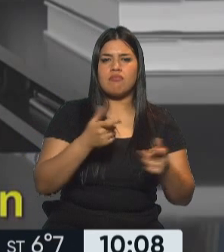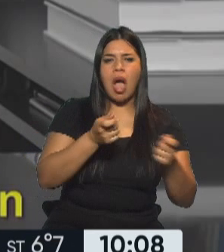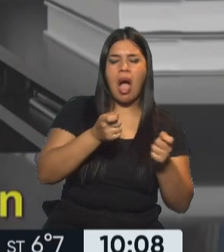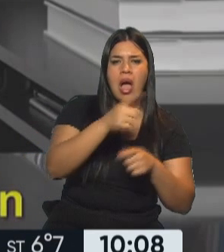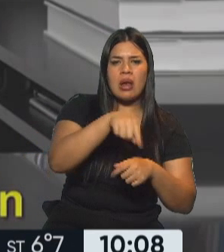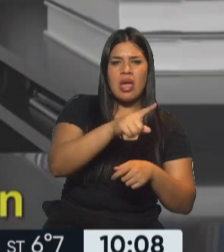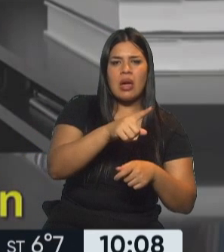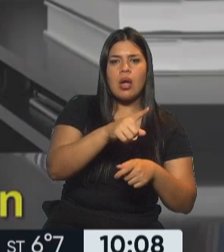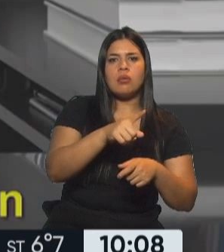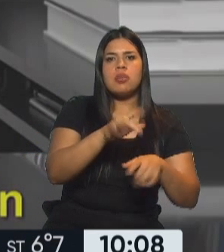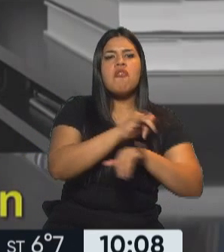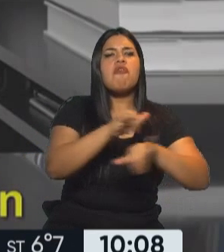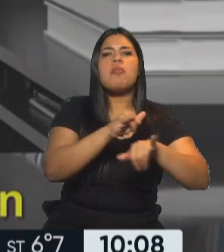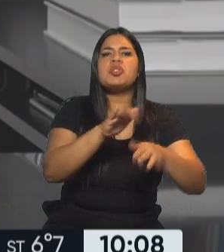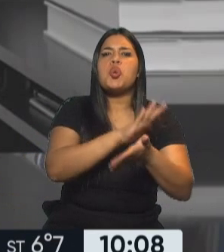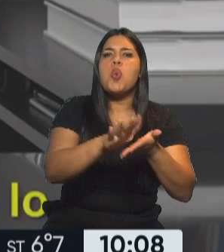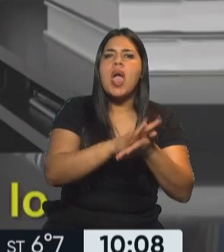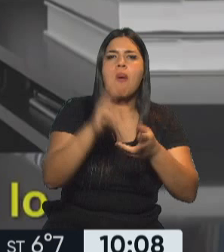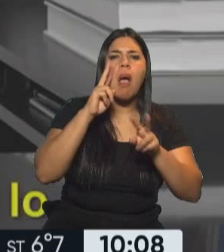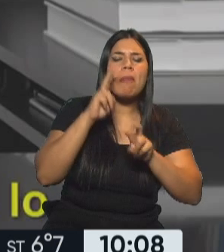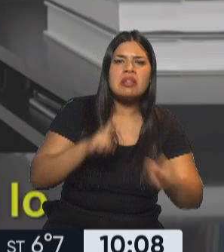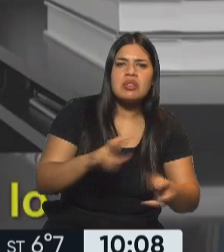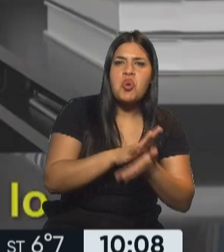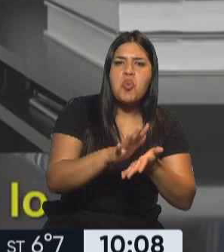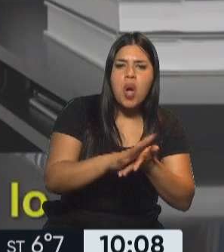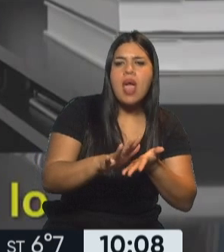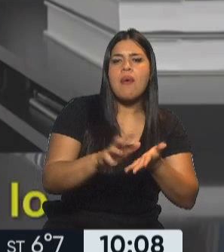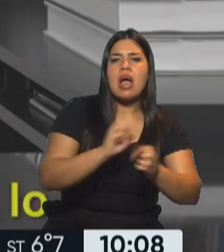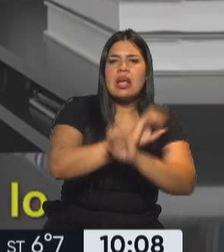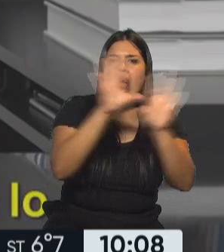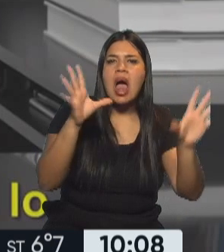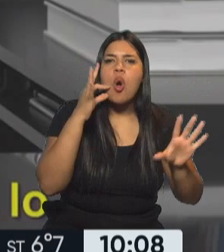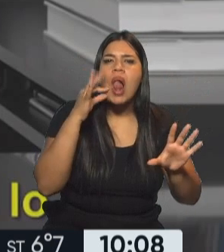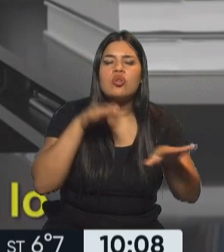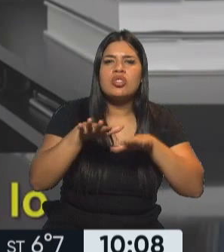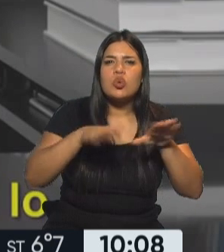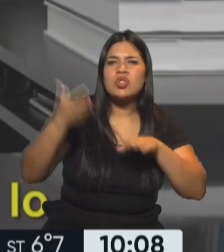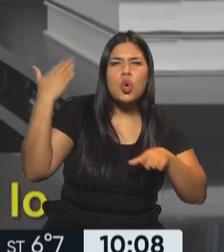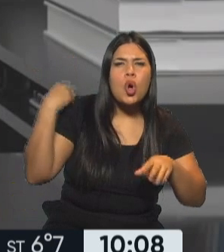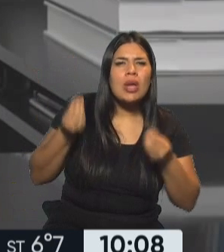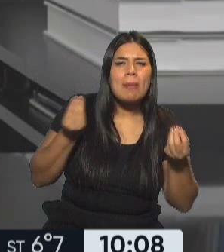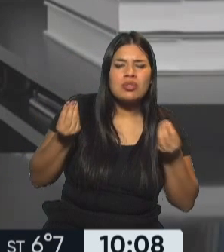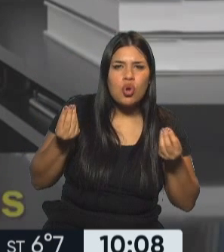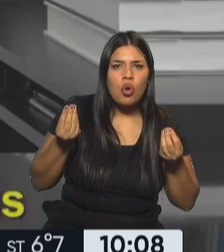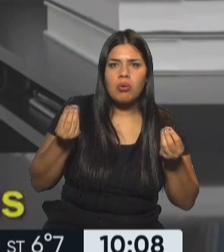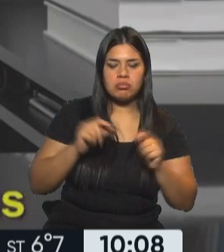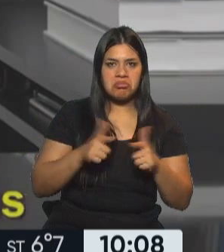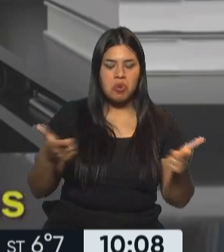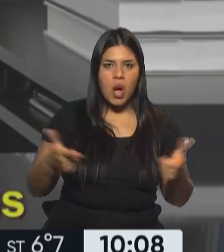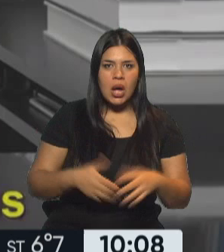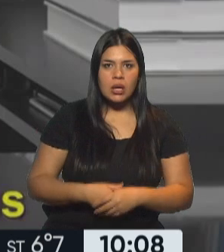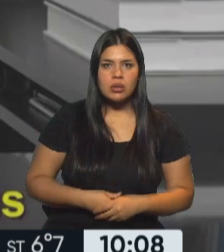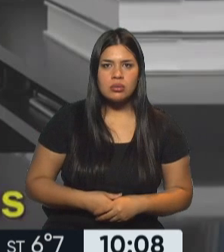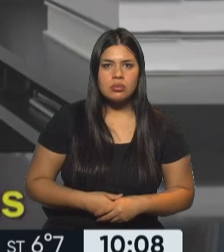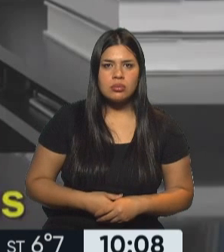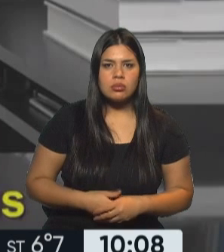mínima información nueva y sustanciosa que ayude a esclarecer un poco más qué fue lo que pasó? ¿En qué